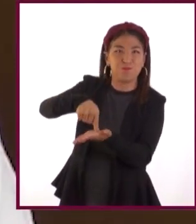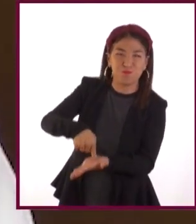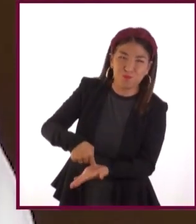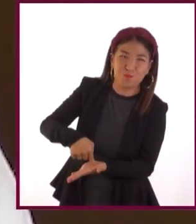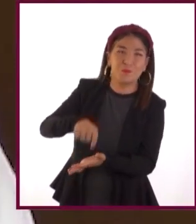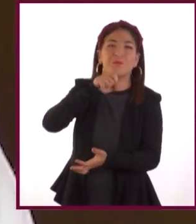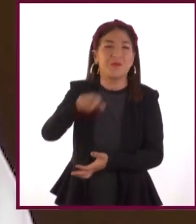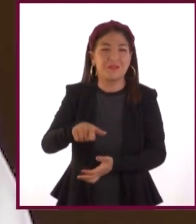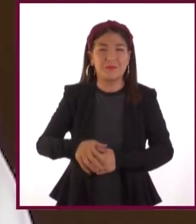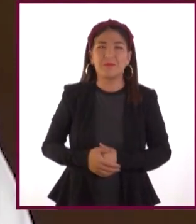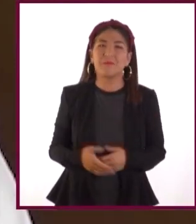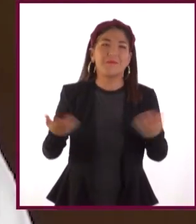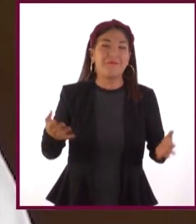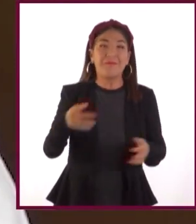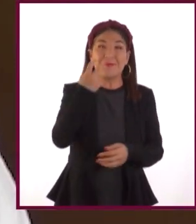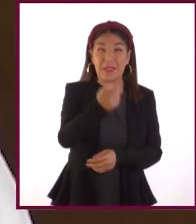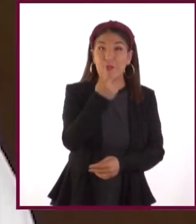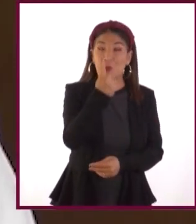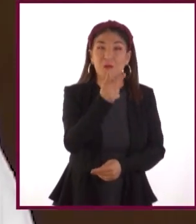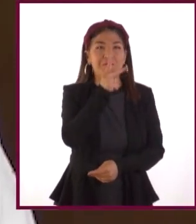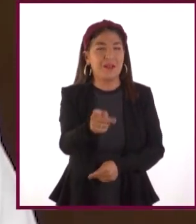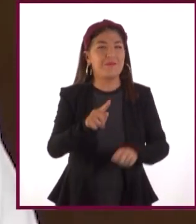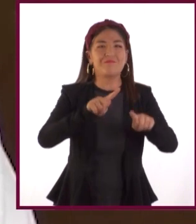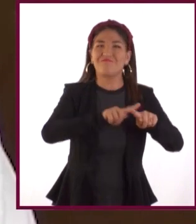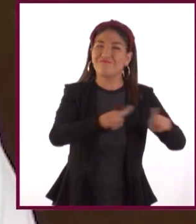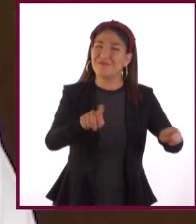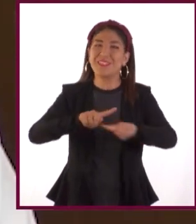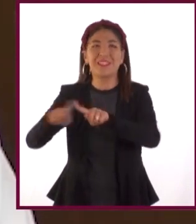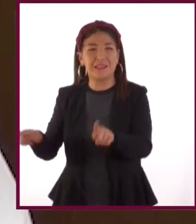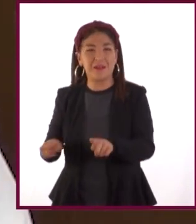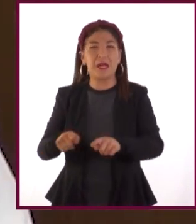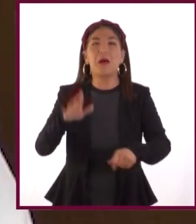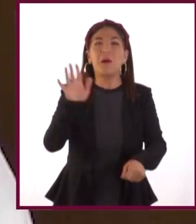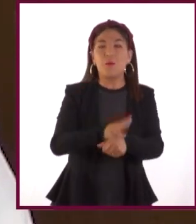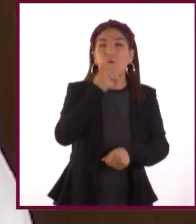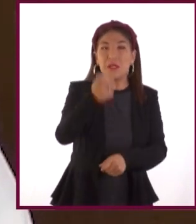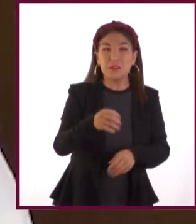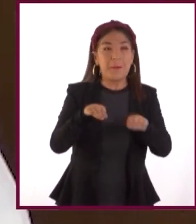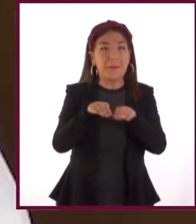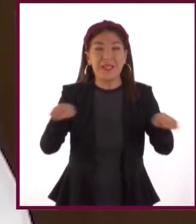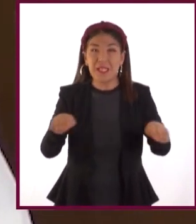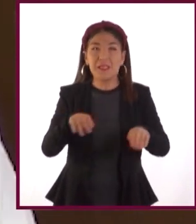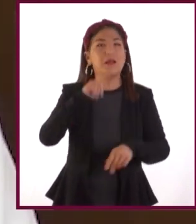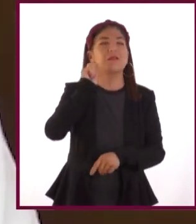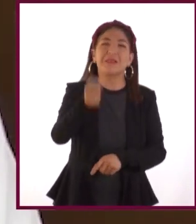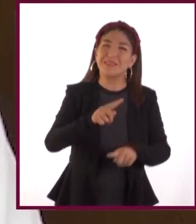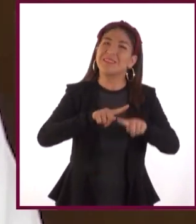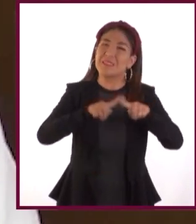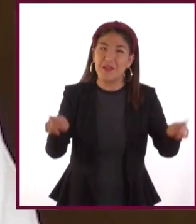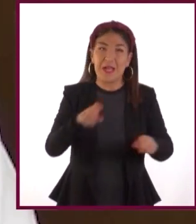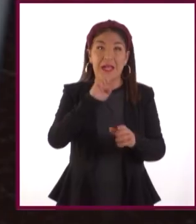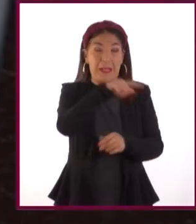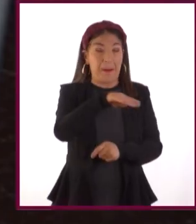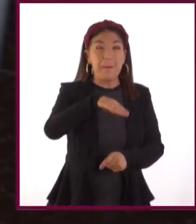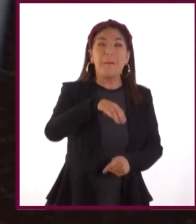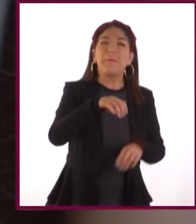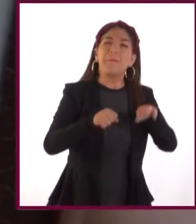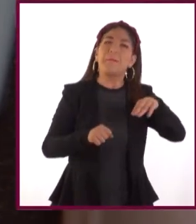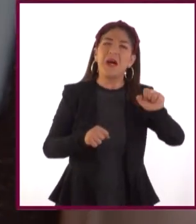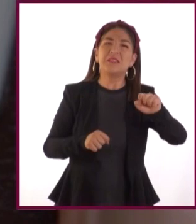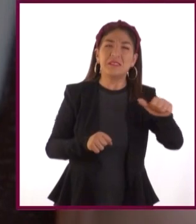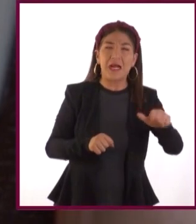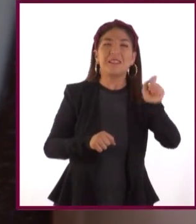de qué cantidad de materia hay en el cuerpo. Y el peso, a diferencia de la masa, es